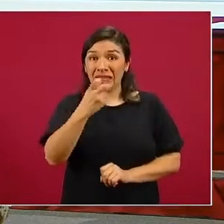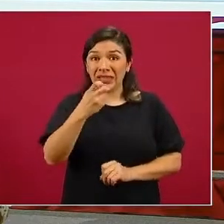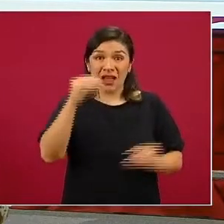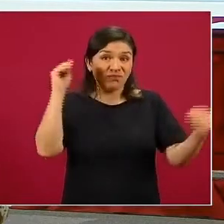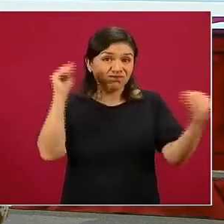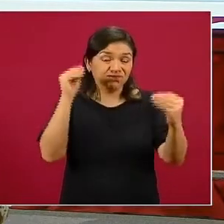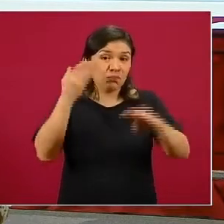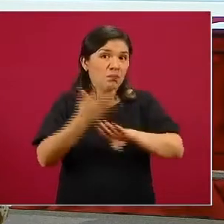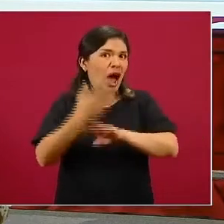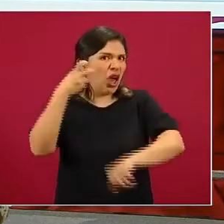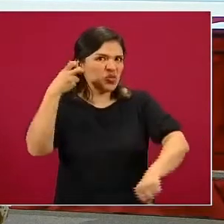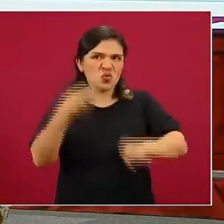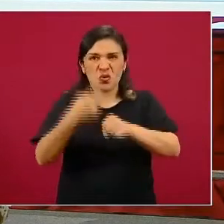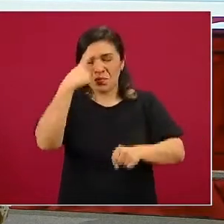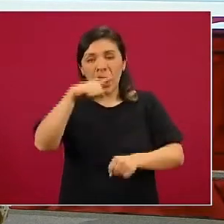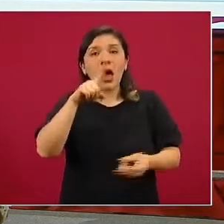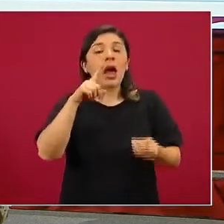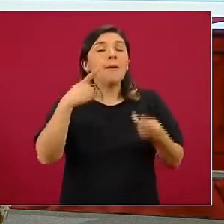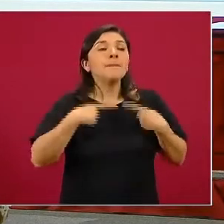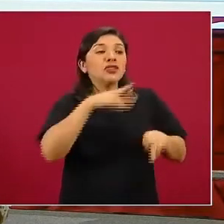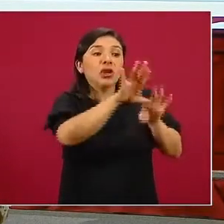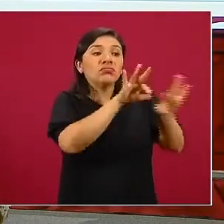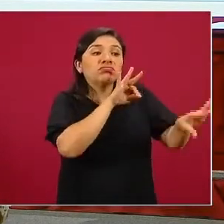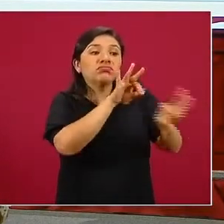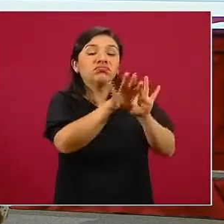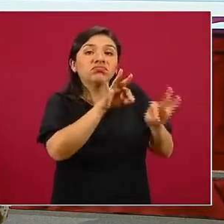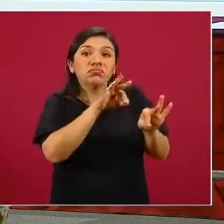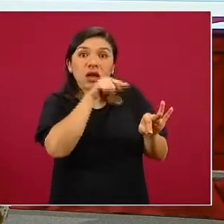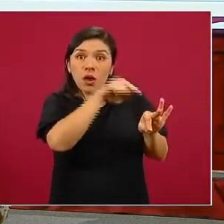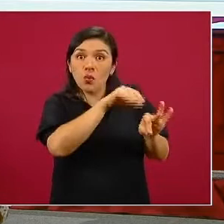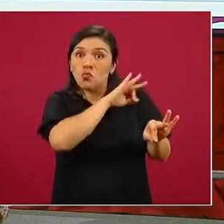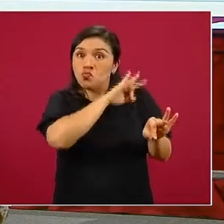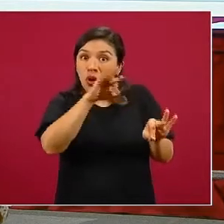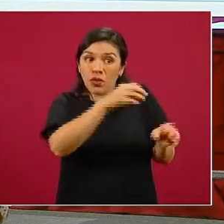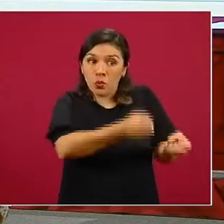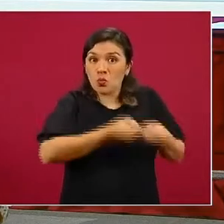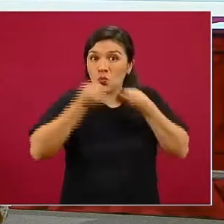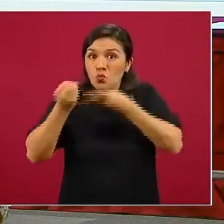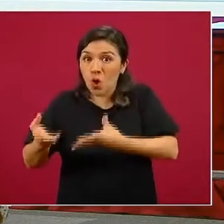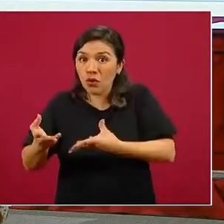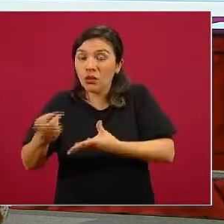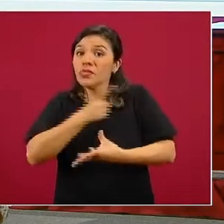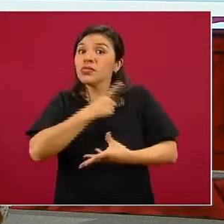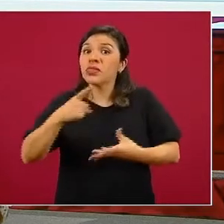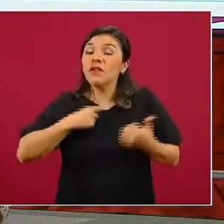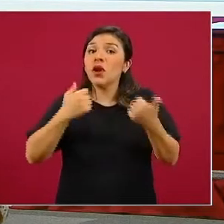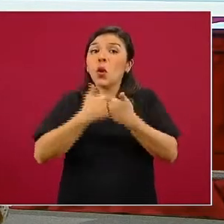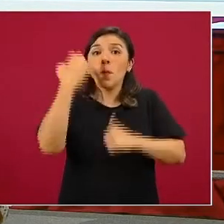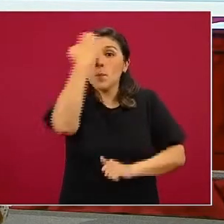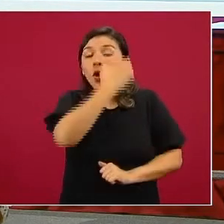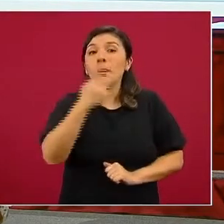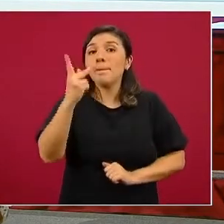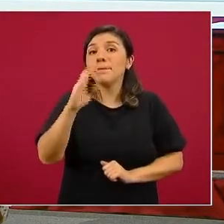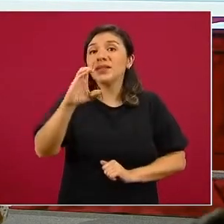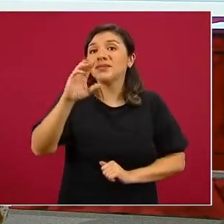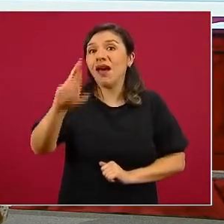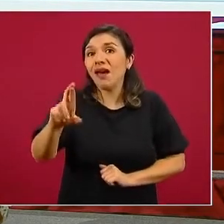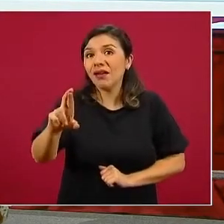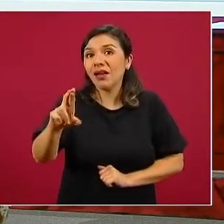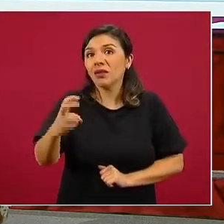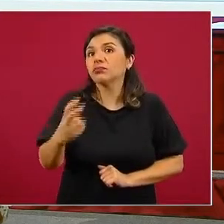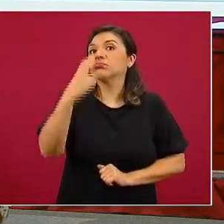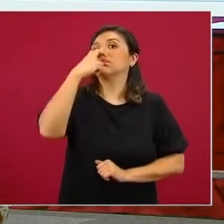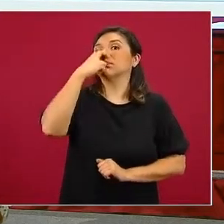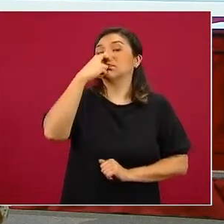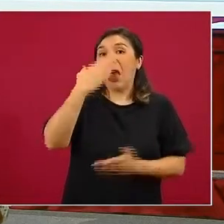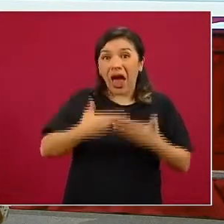tan estricto para seleccionar un donador en vida o fallecido, pues tenemos que hacer las pruebas PCR. Y estas pruebas